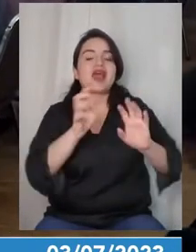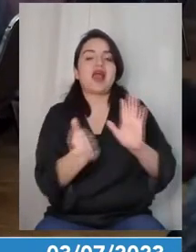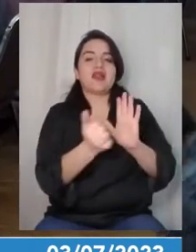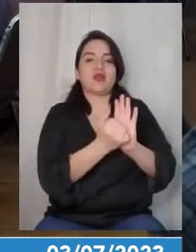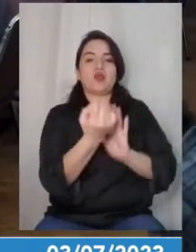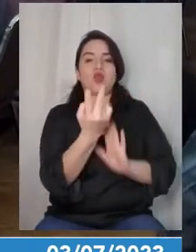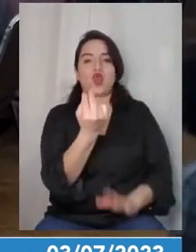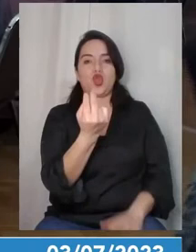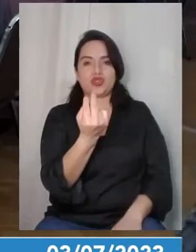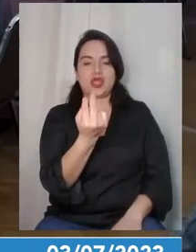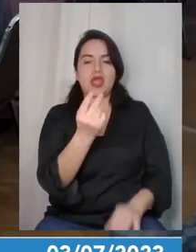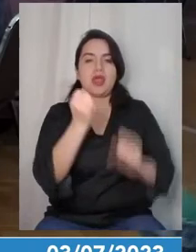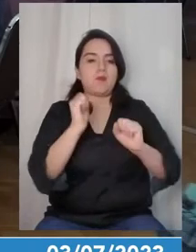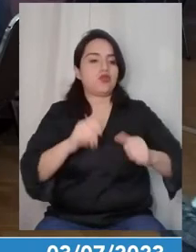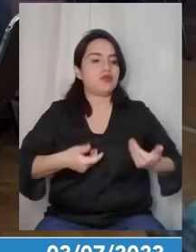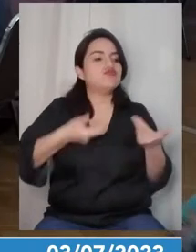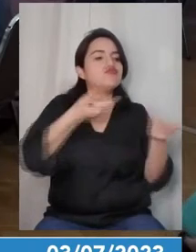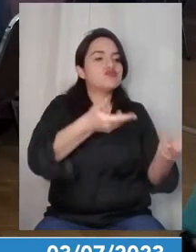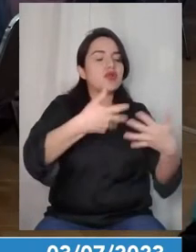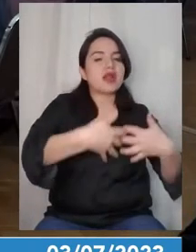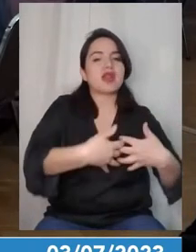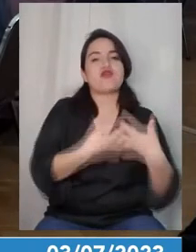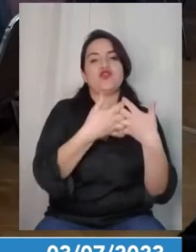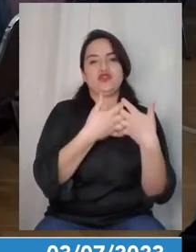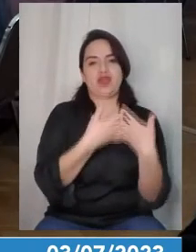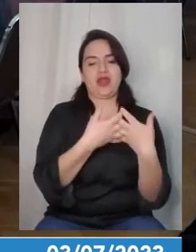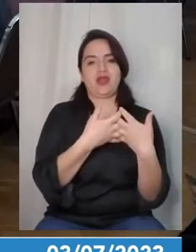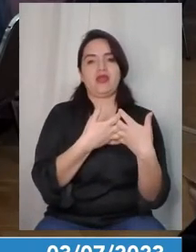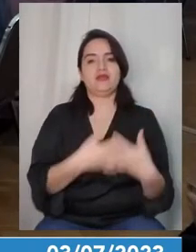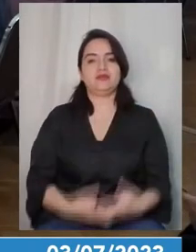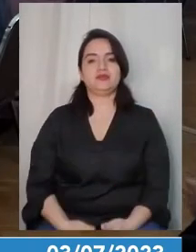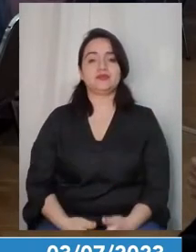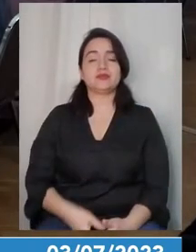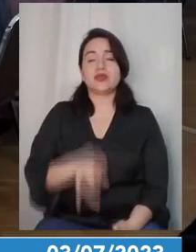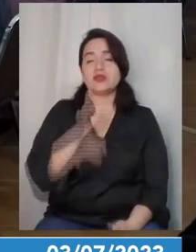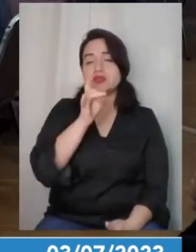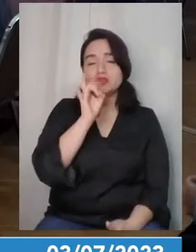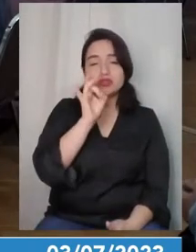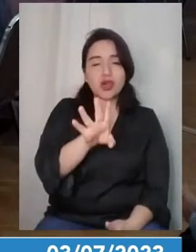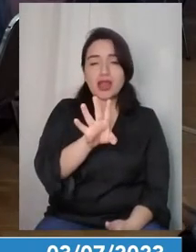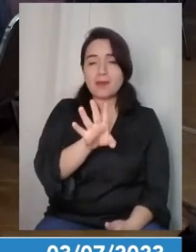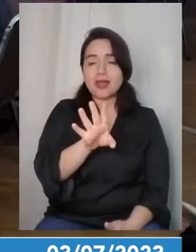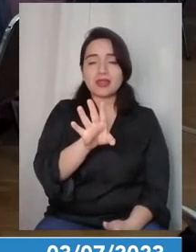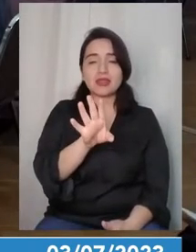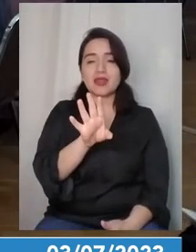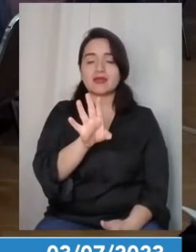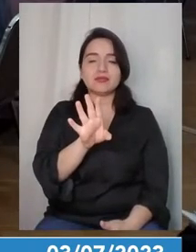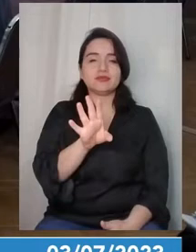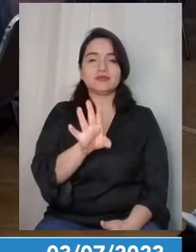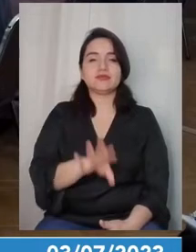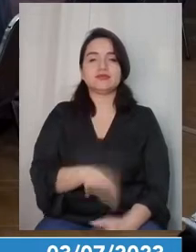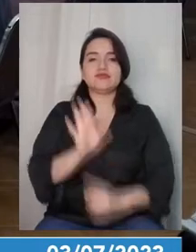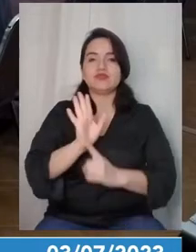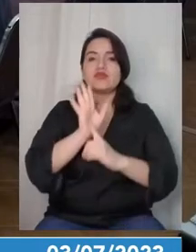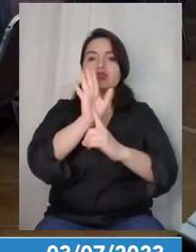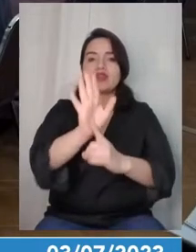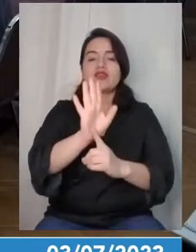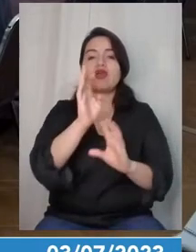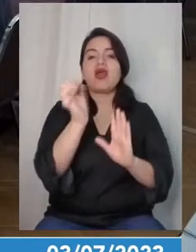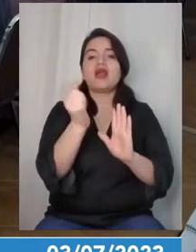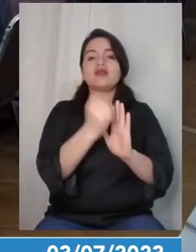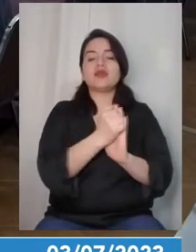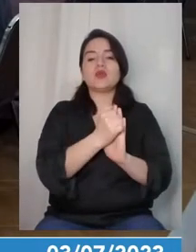reforzarlo, solamente haciendo espejo de lo que señalan los artículos posteriores del mismo